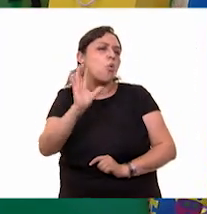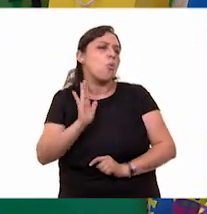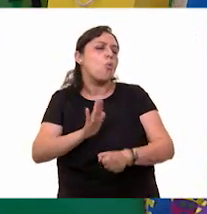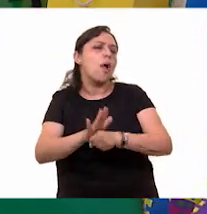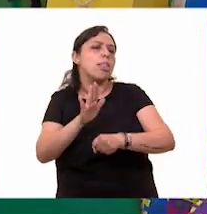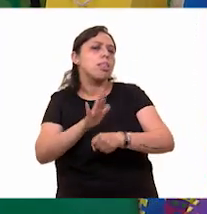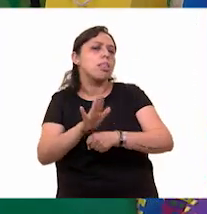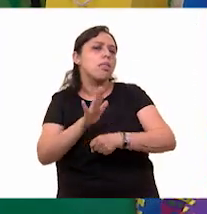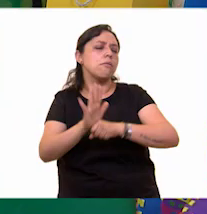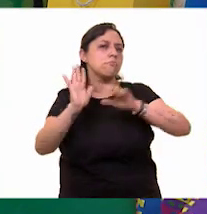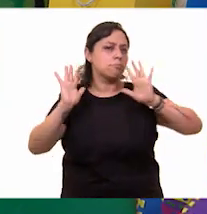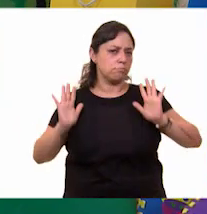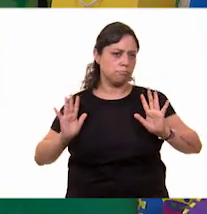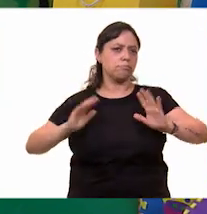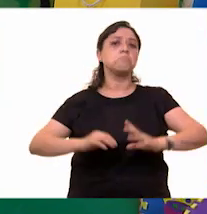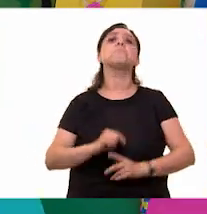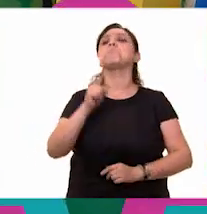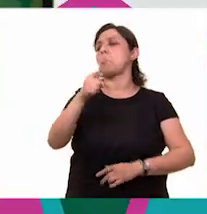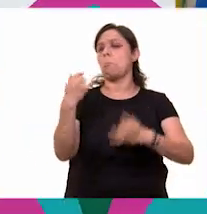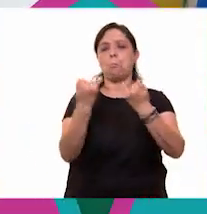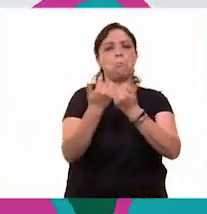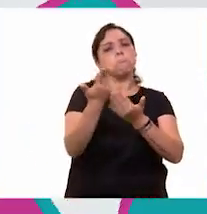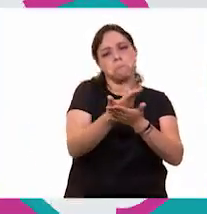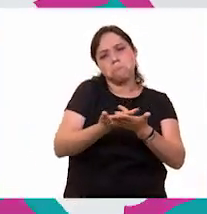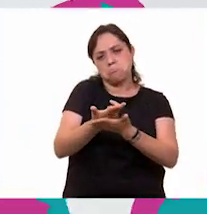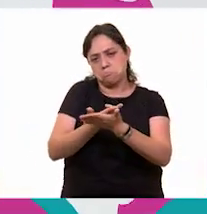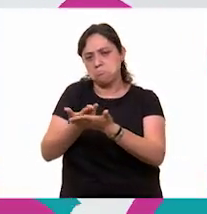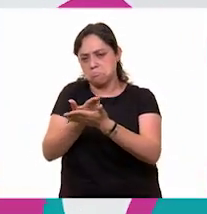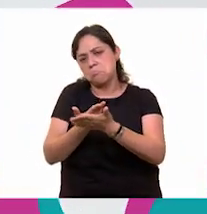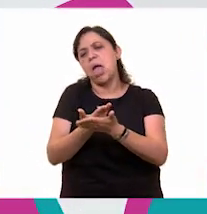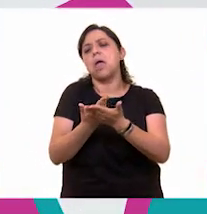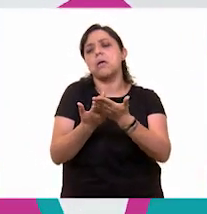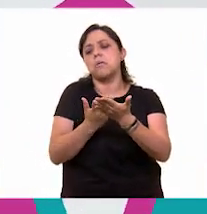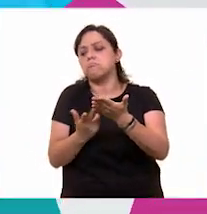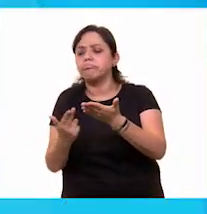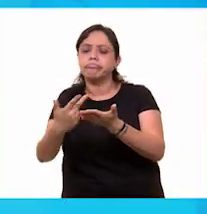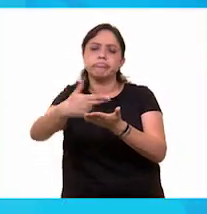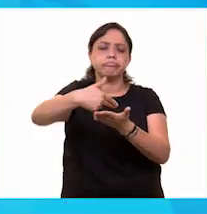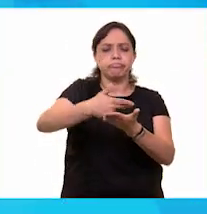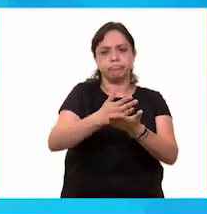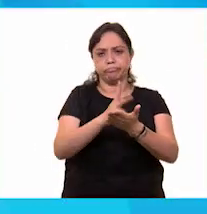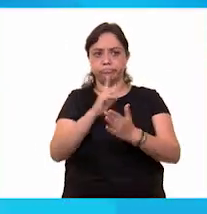observar. Benito también dibujó y utilizó algunos recortes. Él dibujó